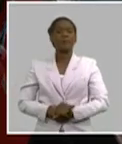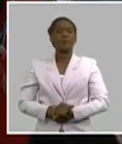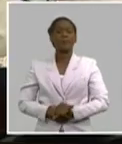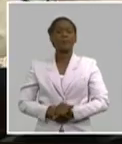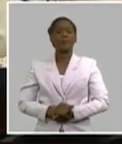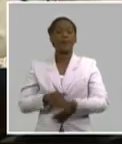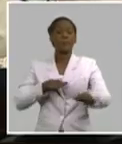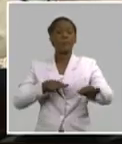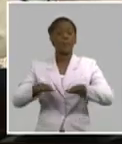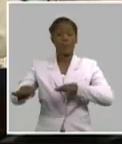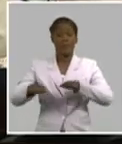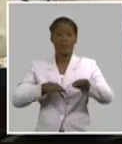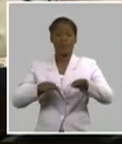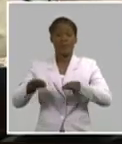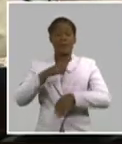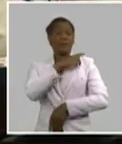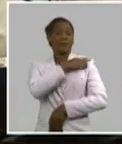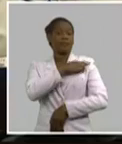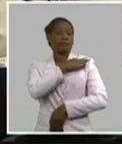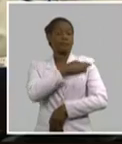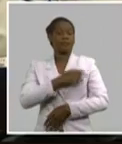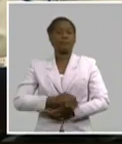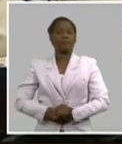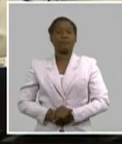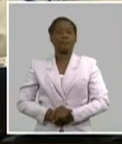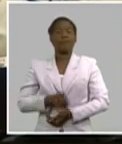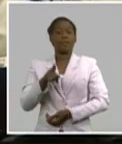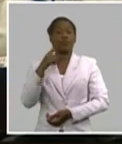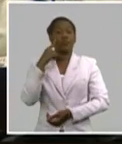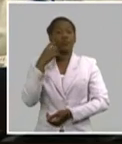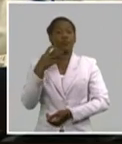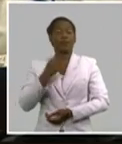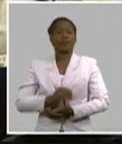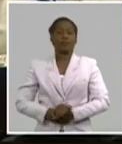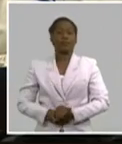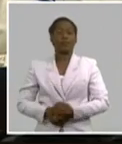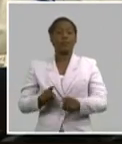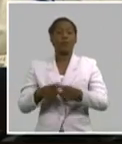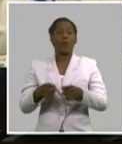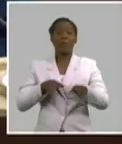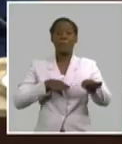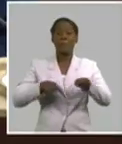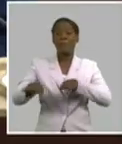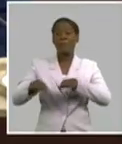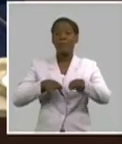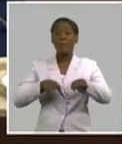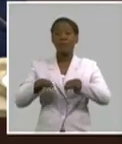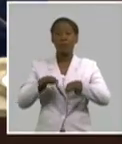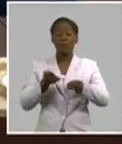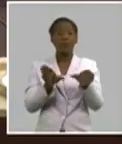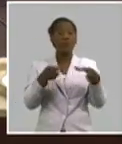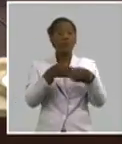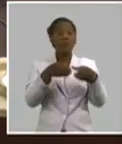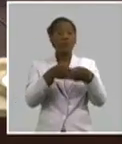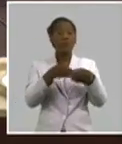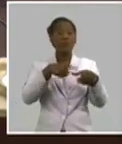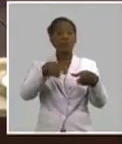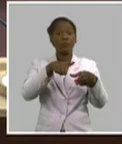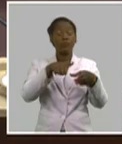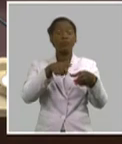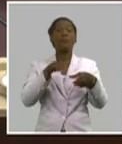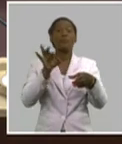y formación de los cuadros. Y aquí la preparación y la formación están en diferentes momentos de ese modelo. Desde que